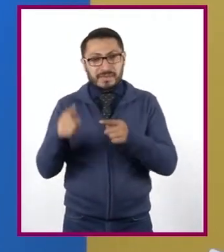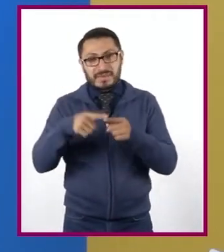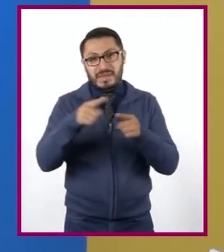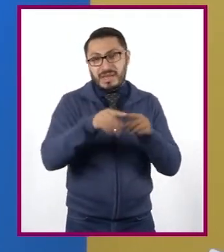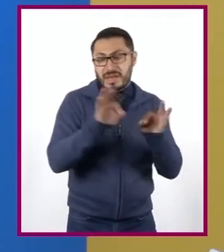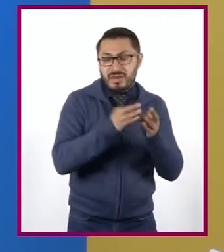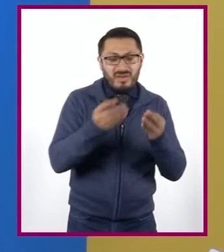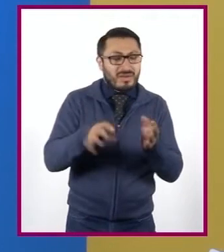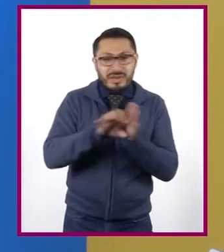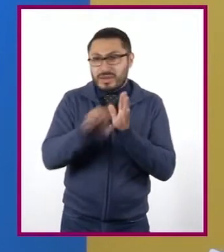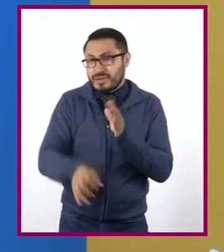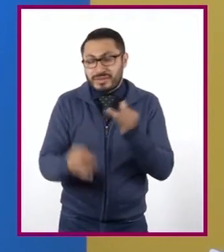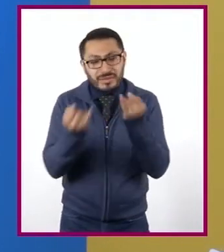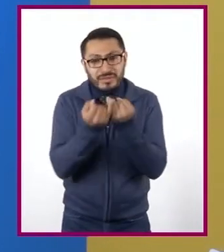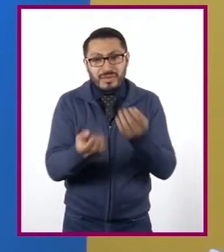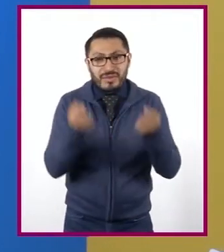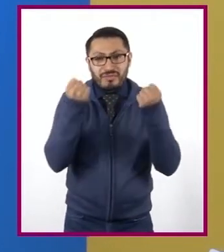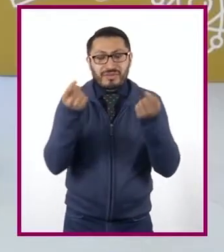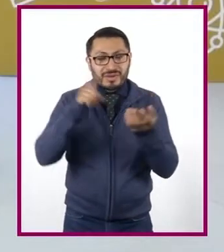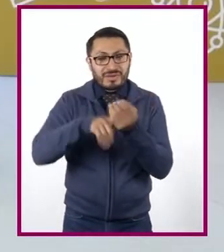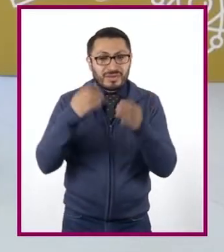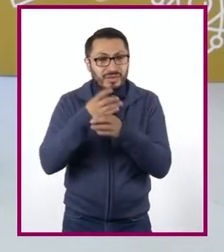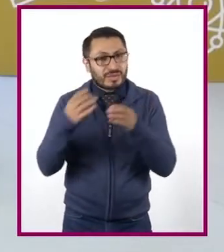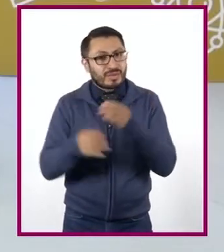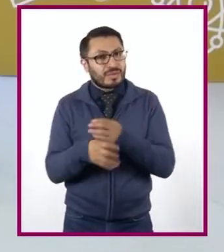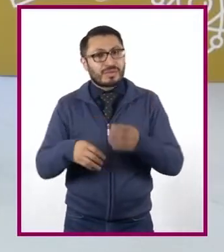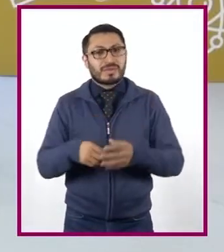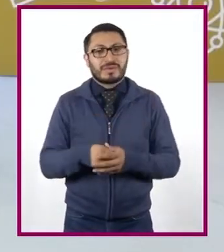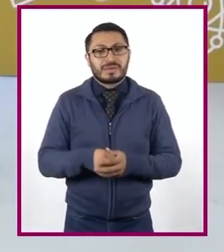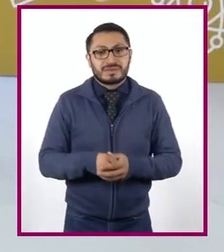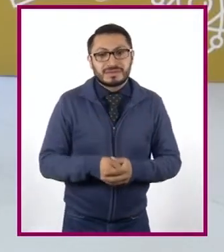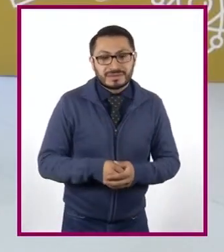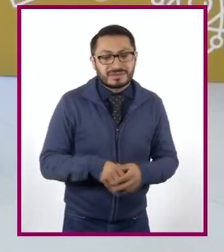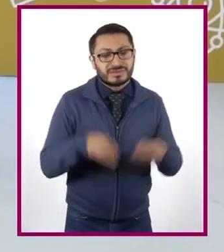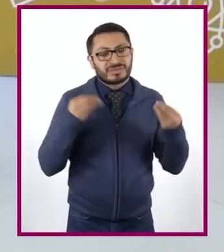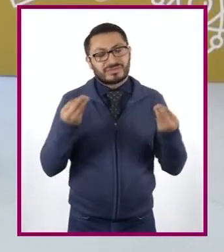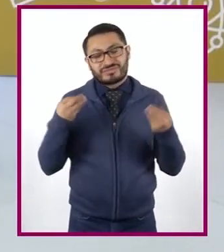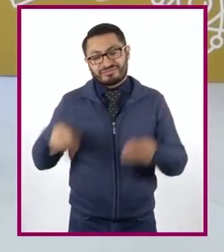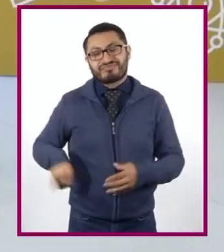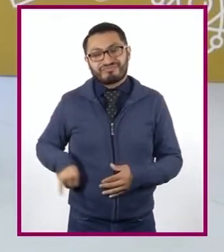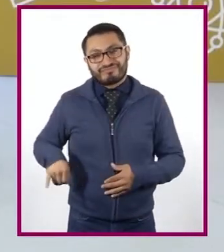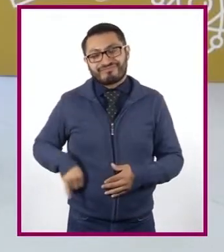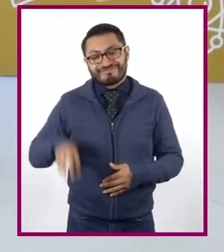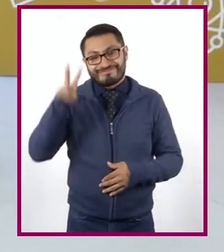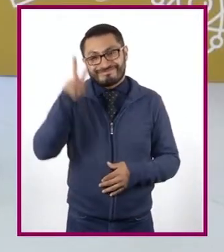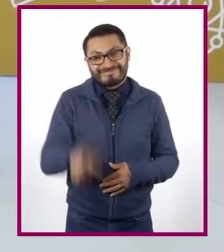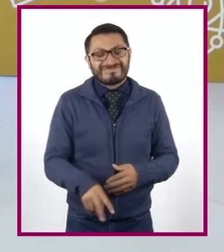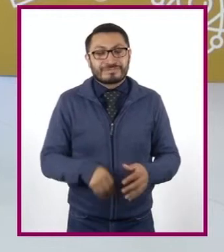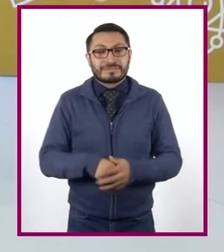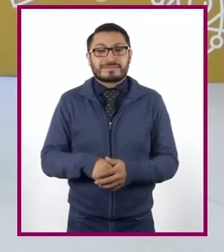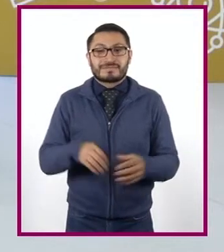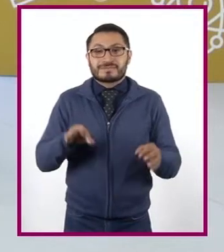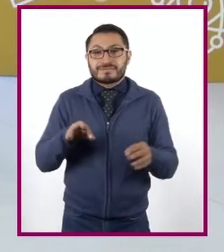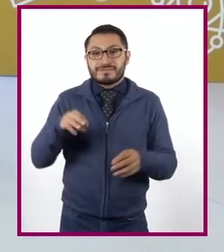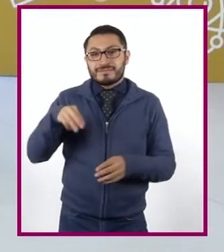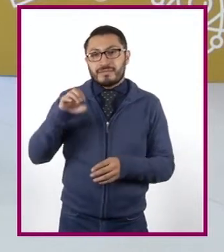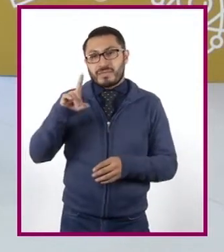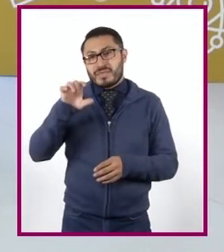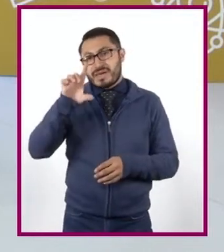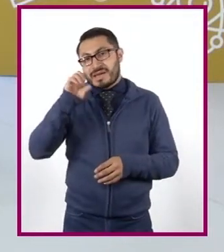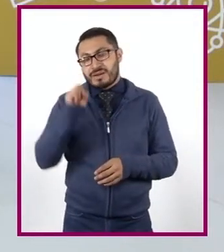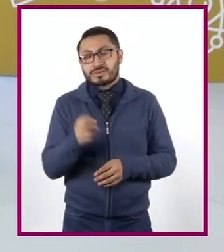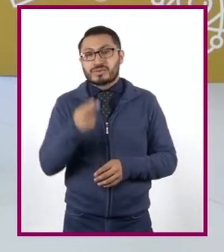las fuerzas aplicadas sobre un objeto. Todo esto es muy interesante, maestro Cosme. Los modelos son muy útiles